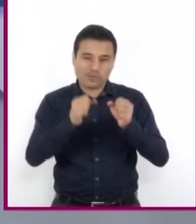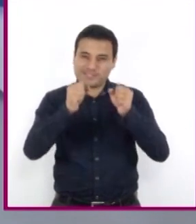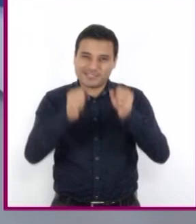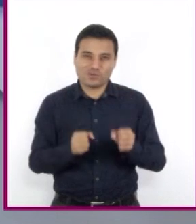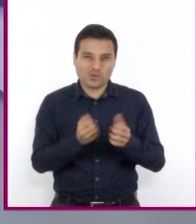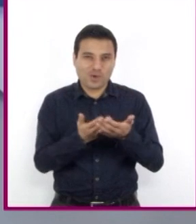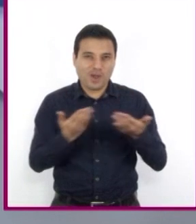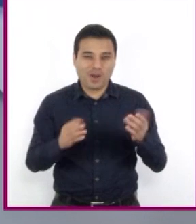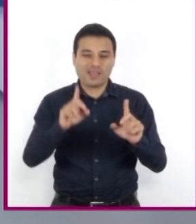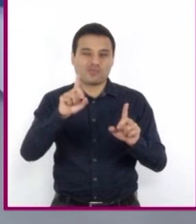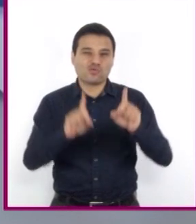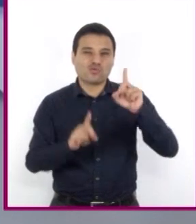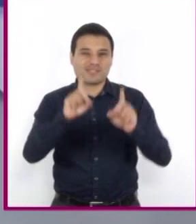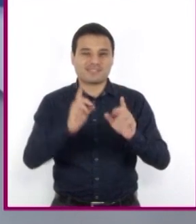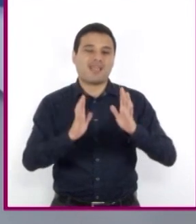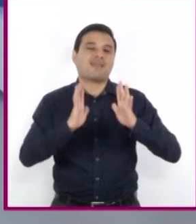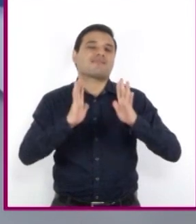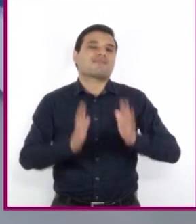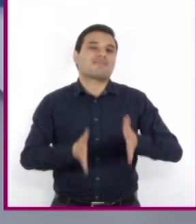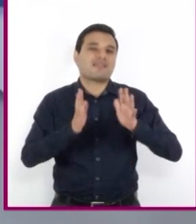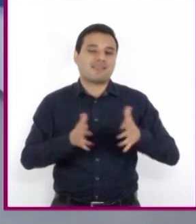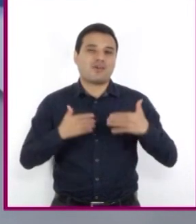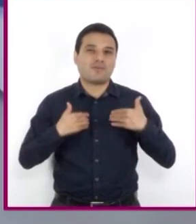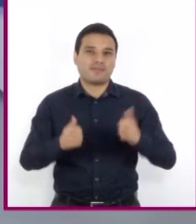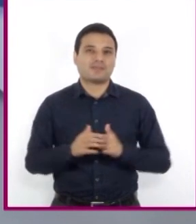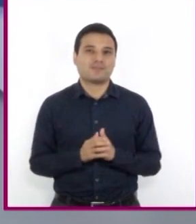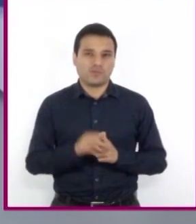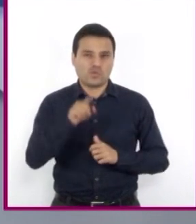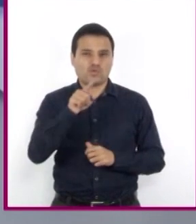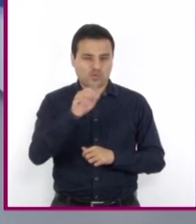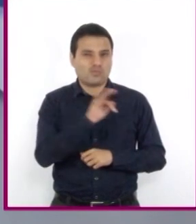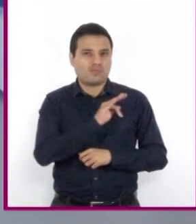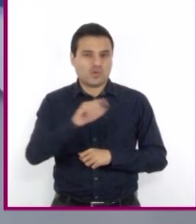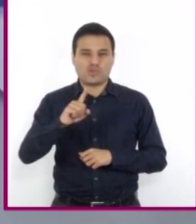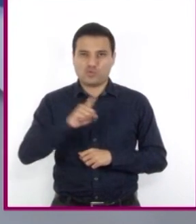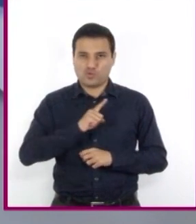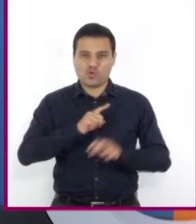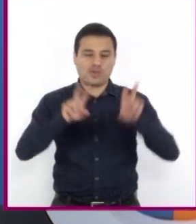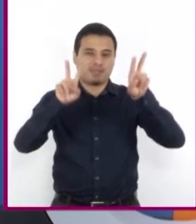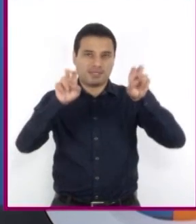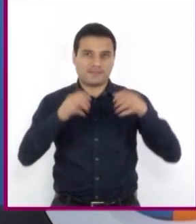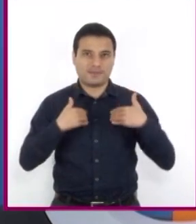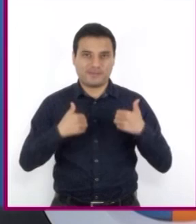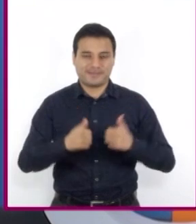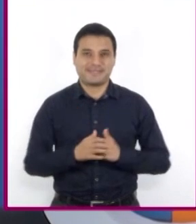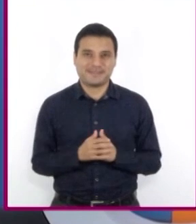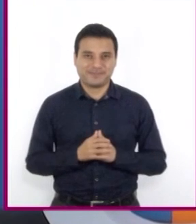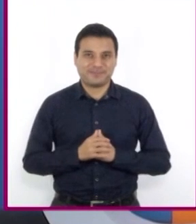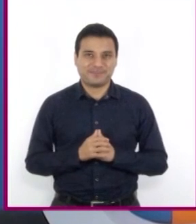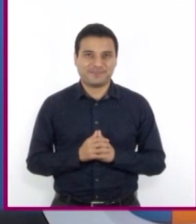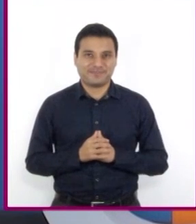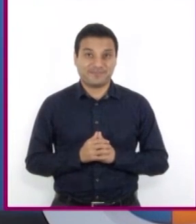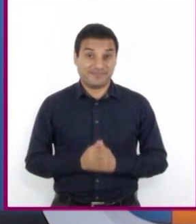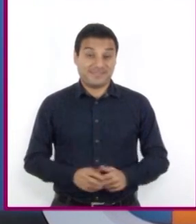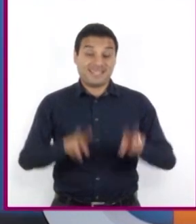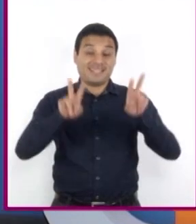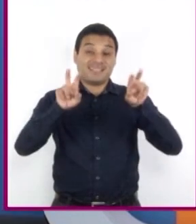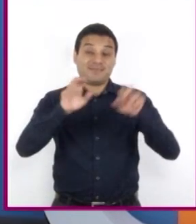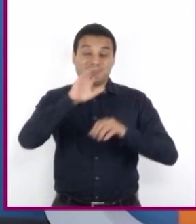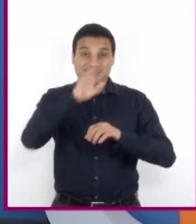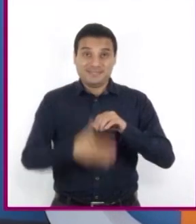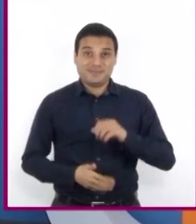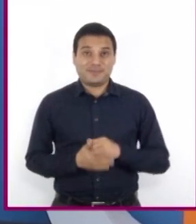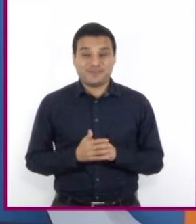ahora. Confiamos en que pueden analizar y comprender lo visto en clase. Esto ha sido todo por esta